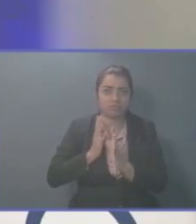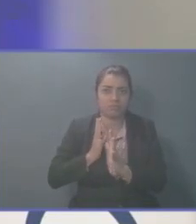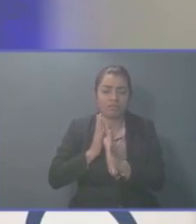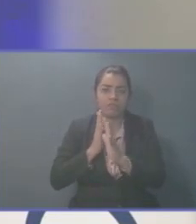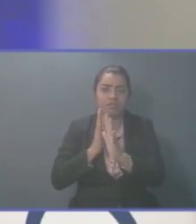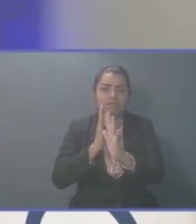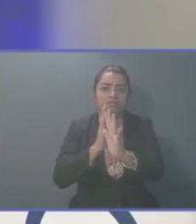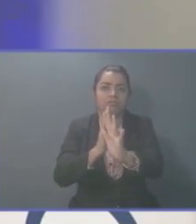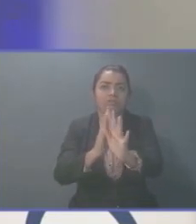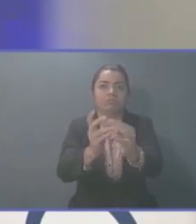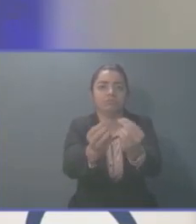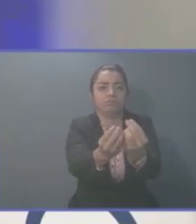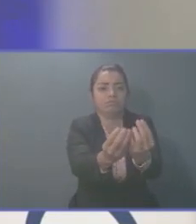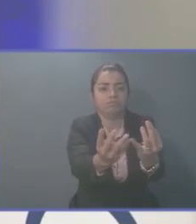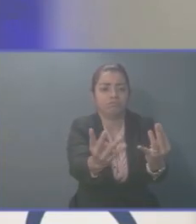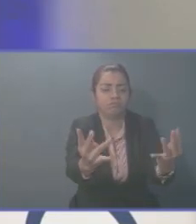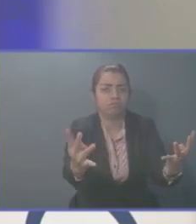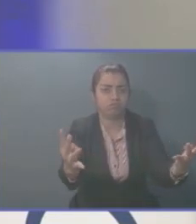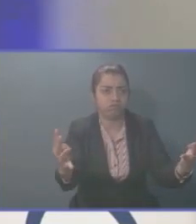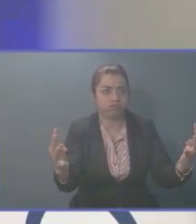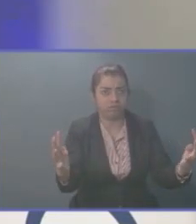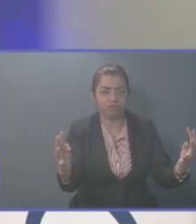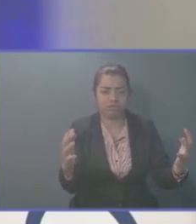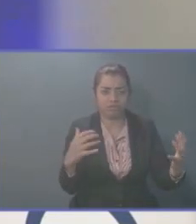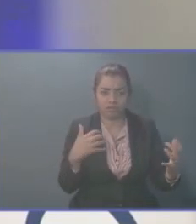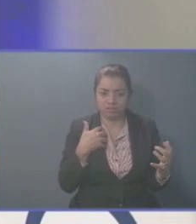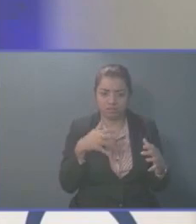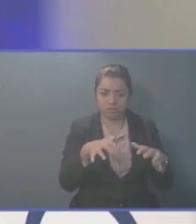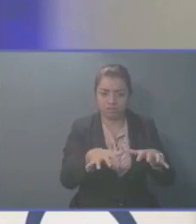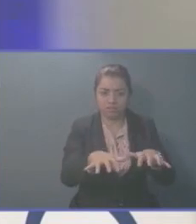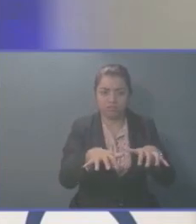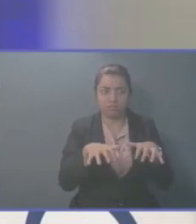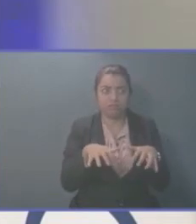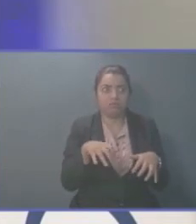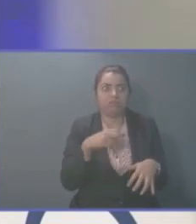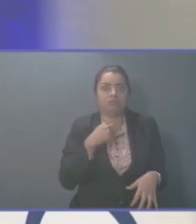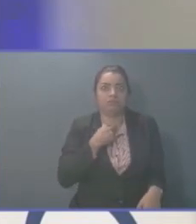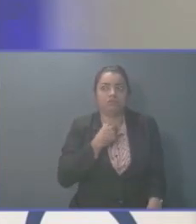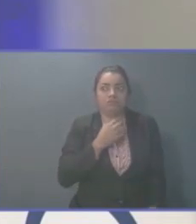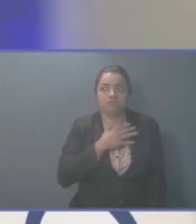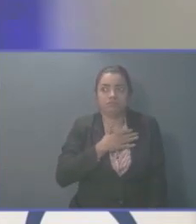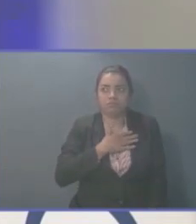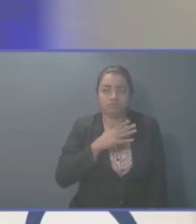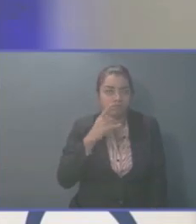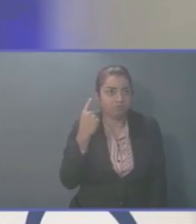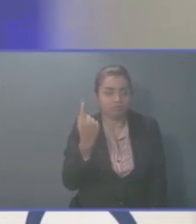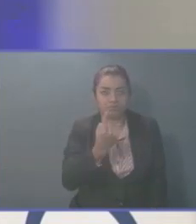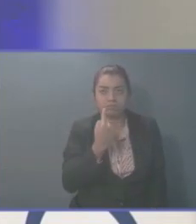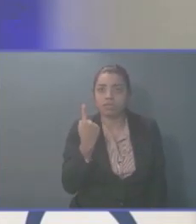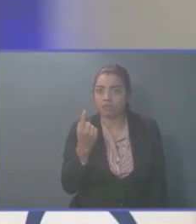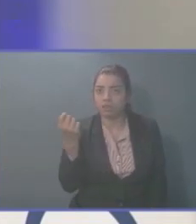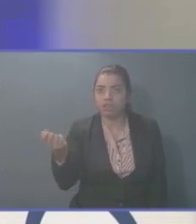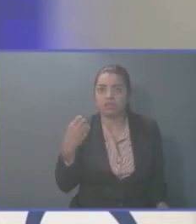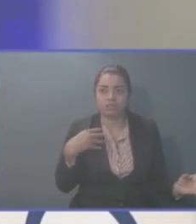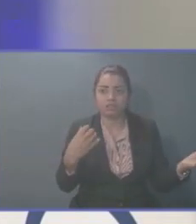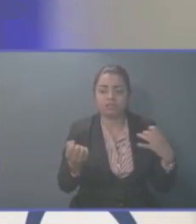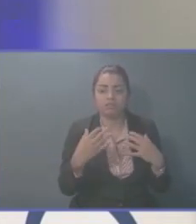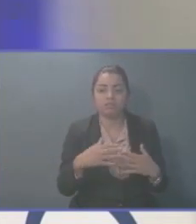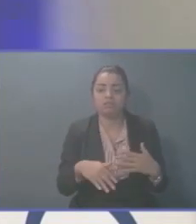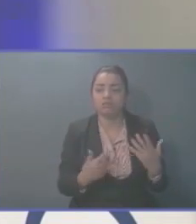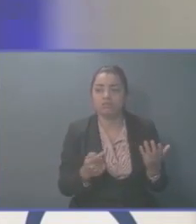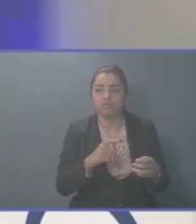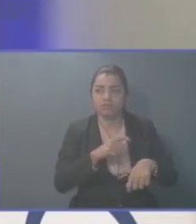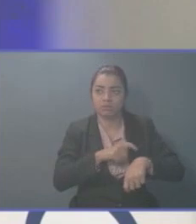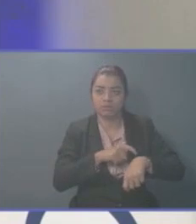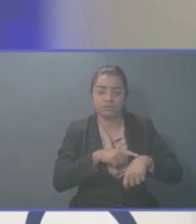Fuerza Armada como de la policía nos pues trae a la mente, y lo han dicho así muchas personas,